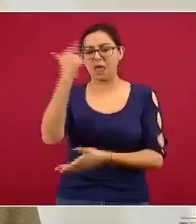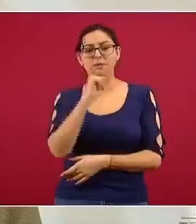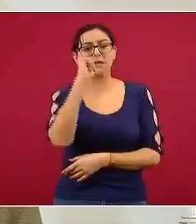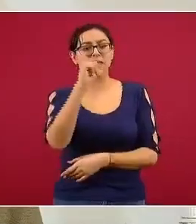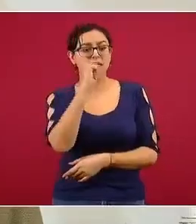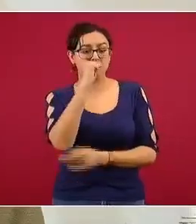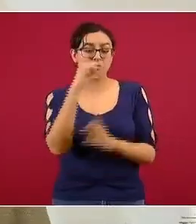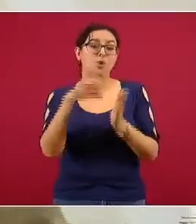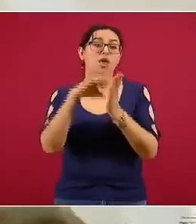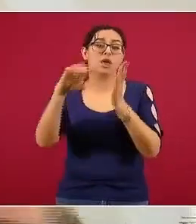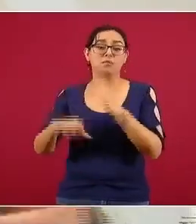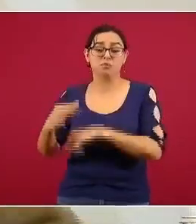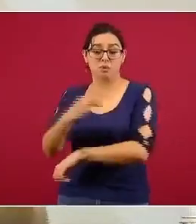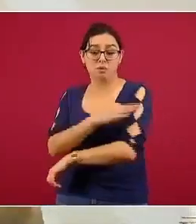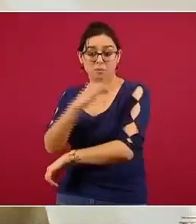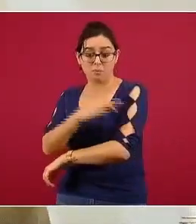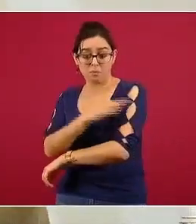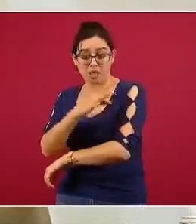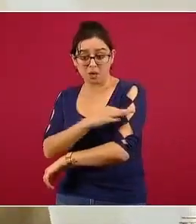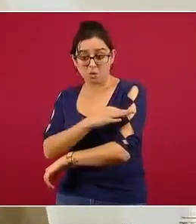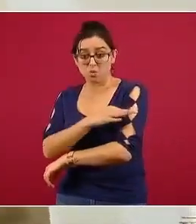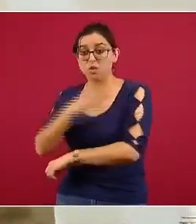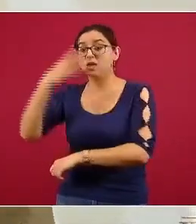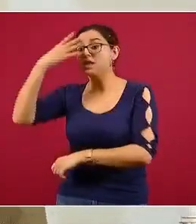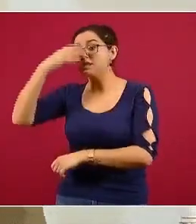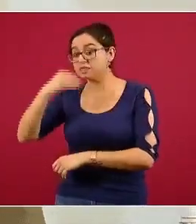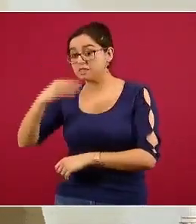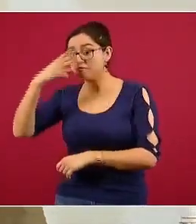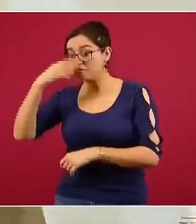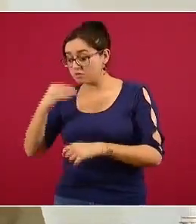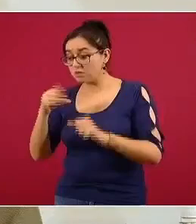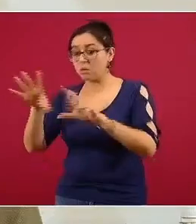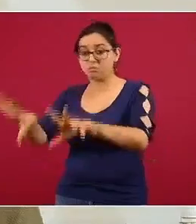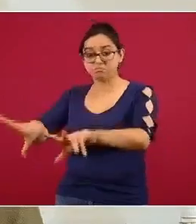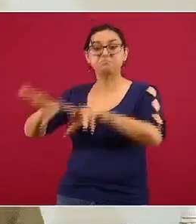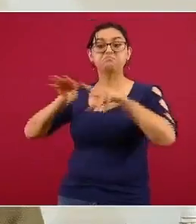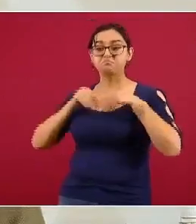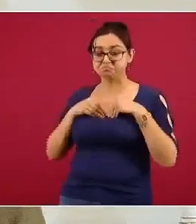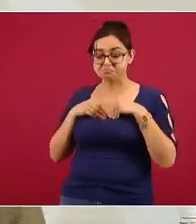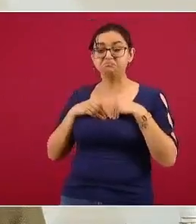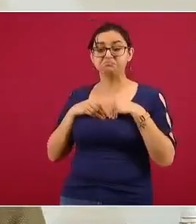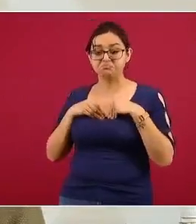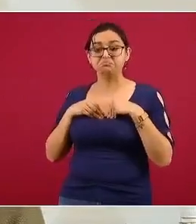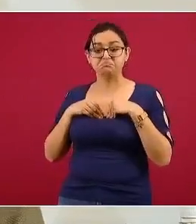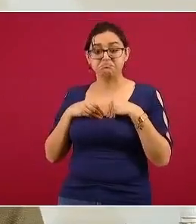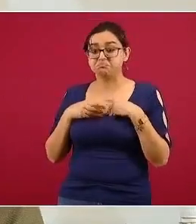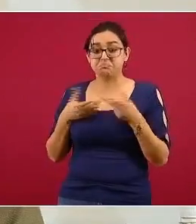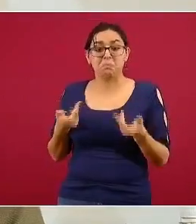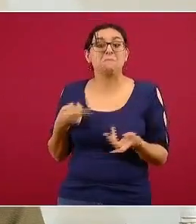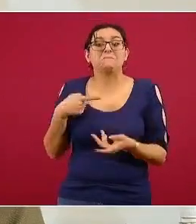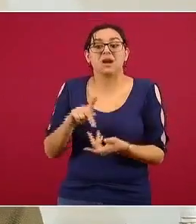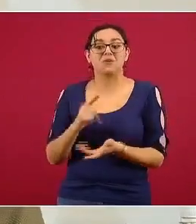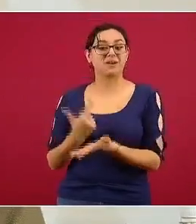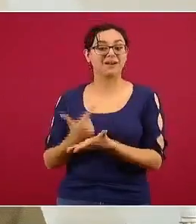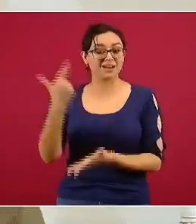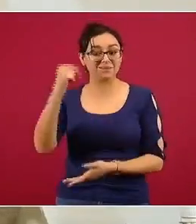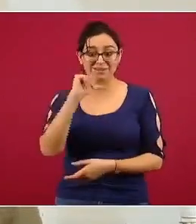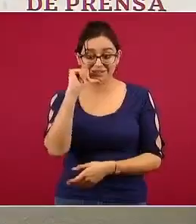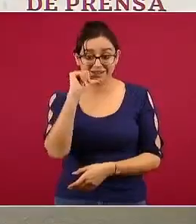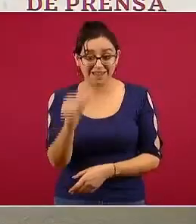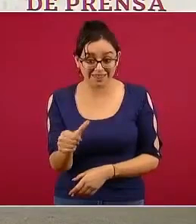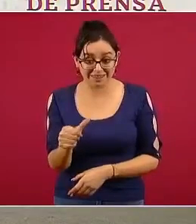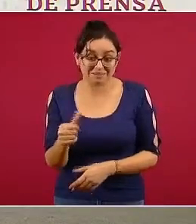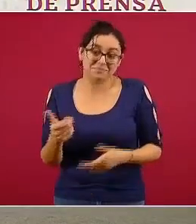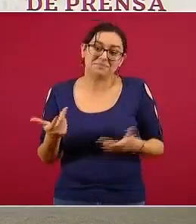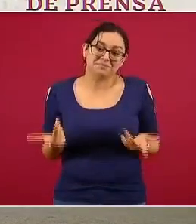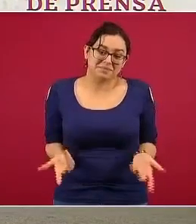reducida para la transmisión o para el contagio, pero tiene una efectividad muy buena para disminuir el riesgo. Entonces, todo esto se